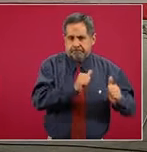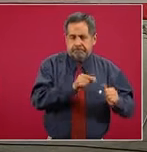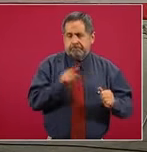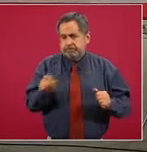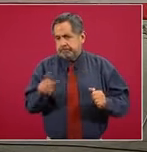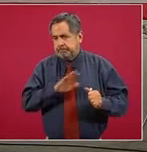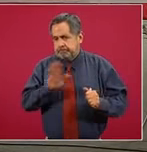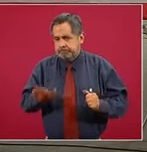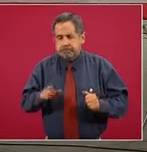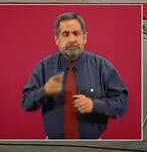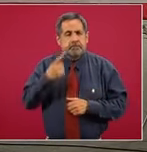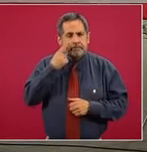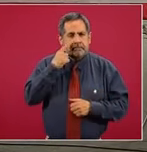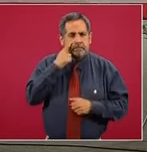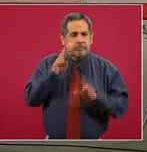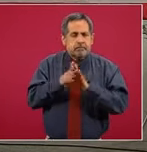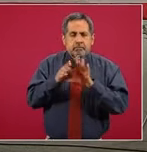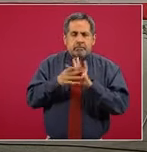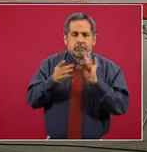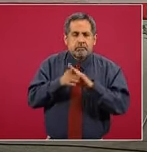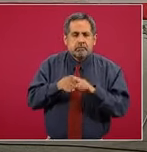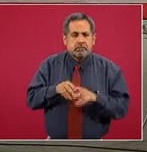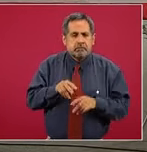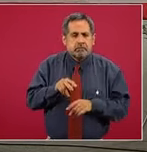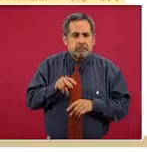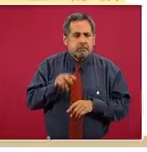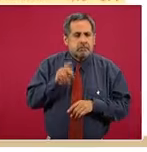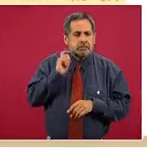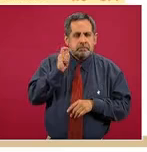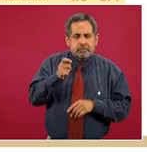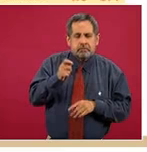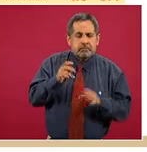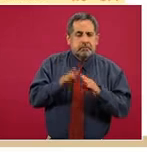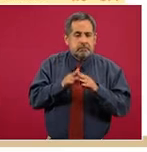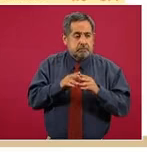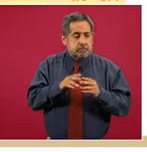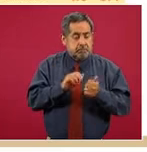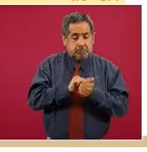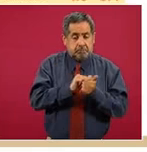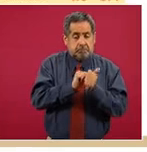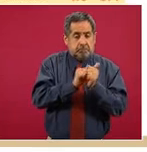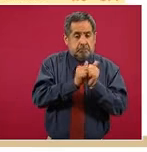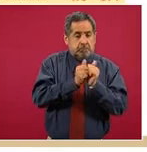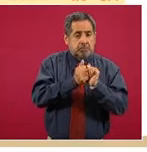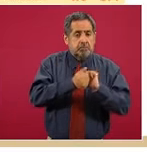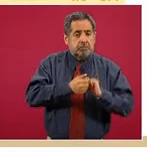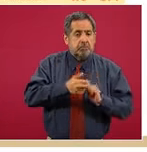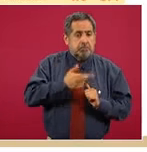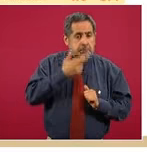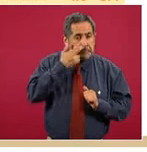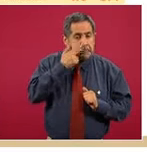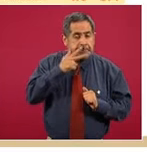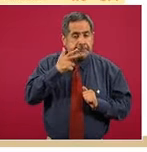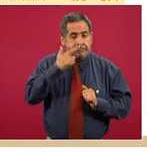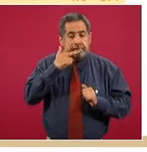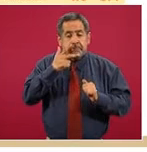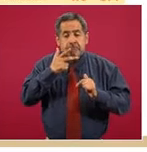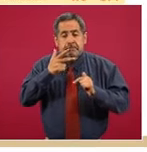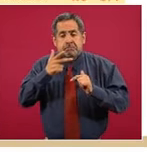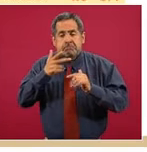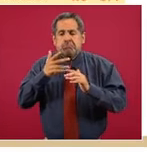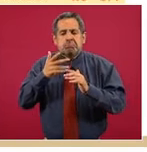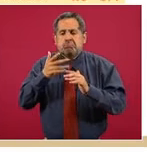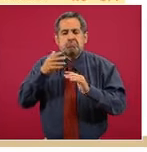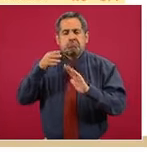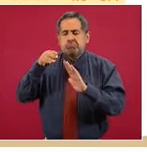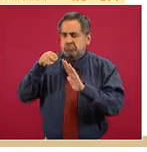aquellos individuos que después de su evolución, después de su enfermedad, lamentablemente fallecieron,